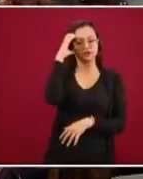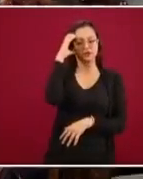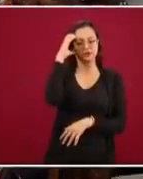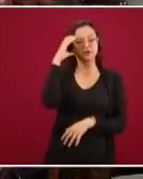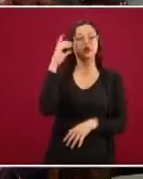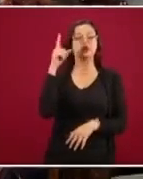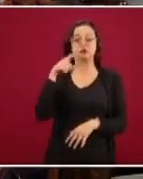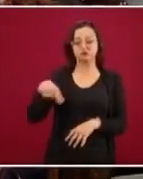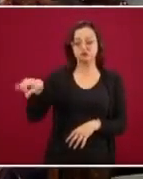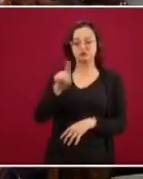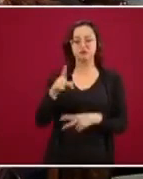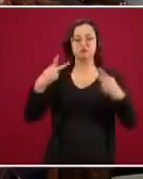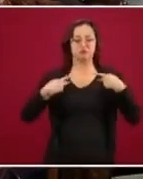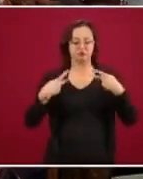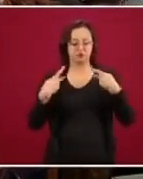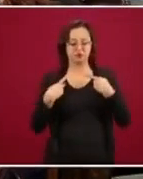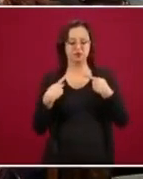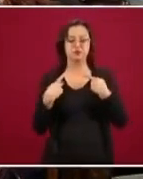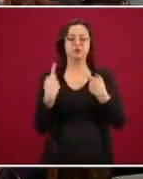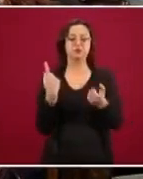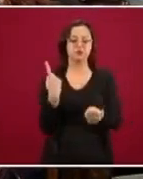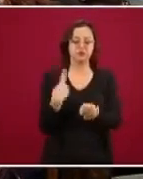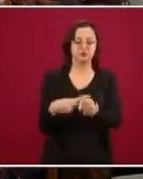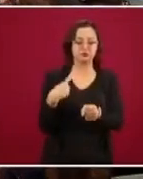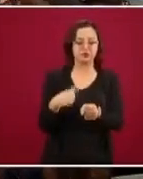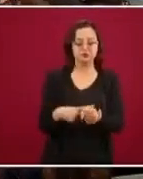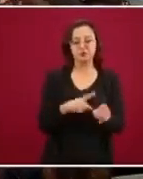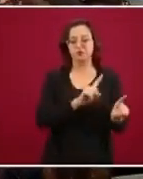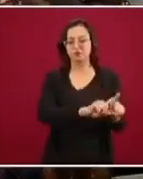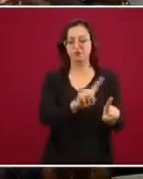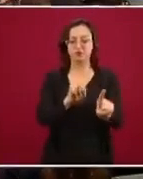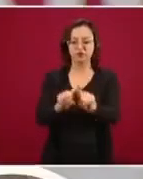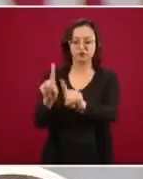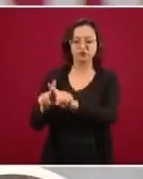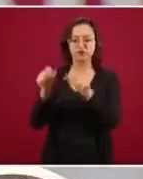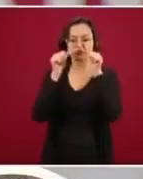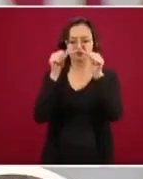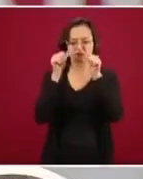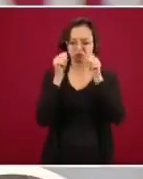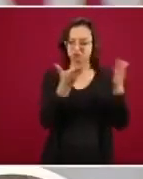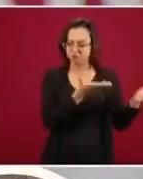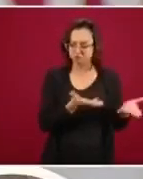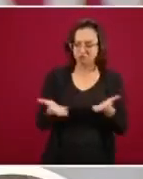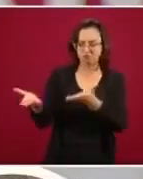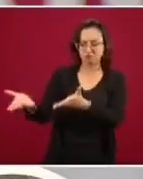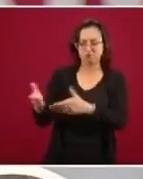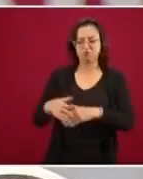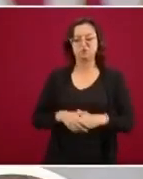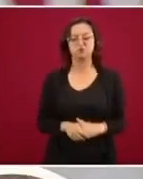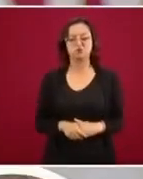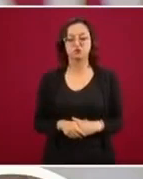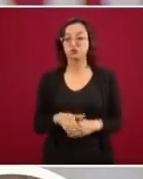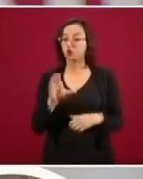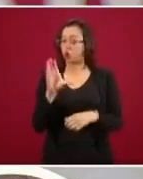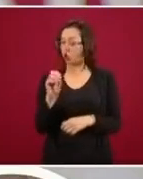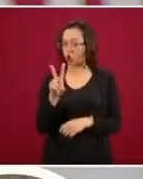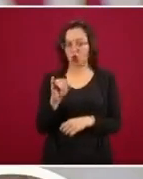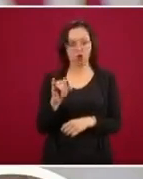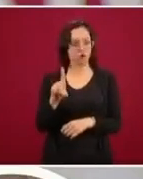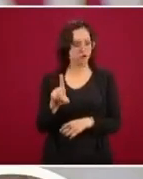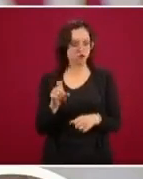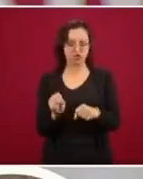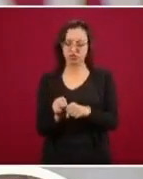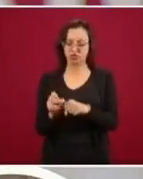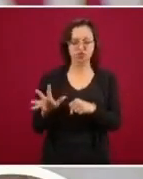donde recibiremos a los pacientes referenciados con diversas necesidades de atención no afectados por el virus sars